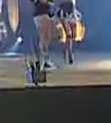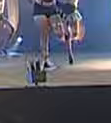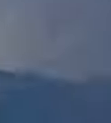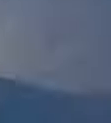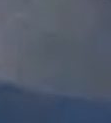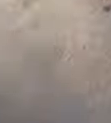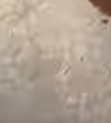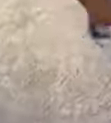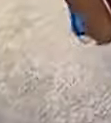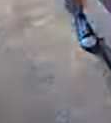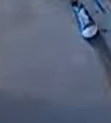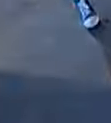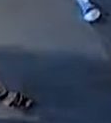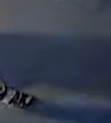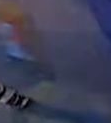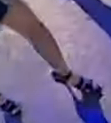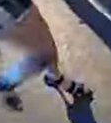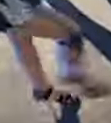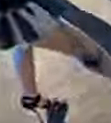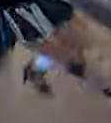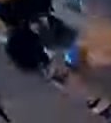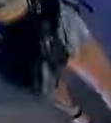les lleva hasta sus casas.